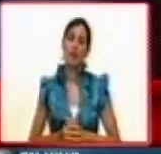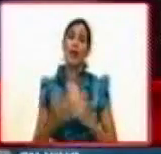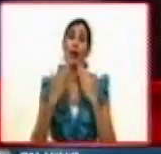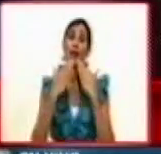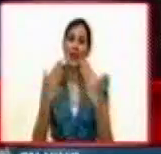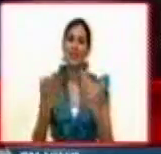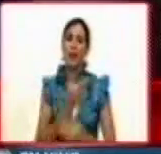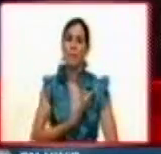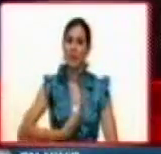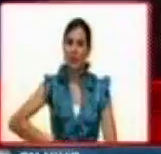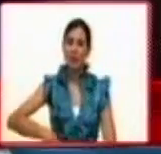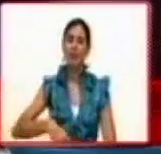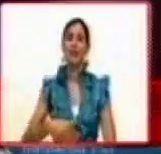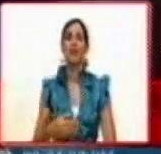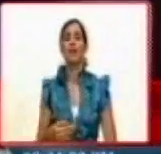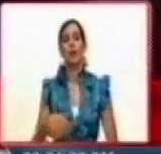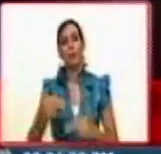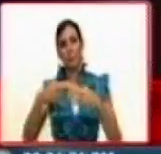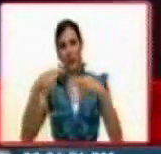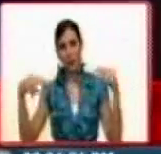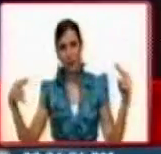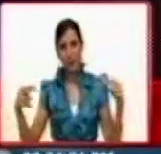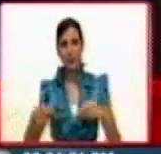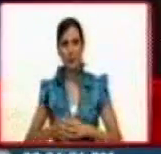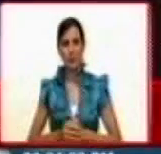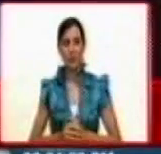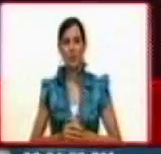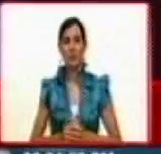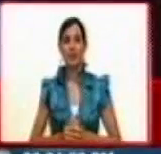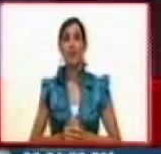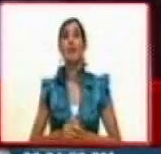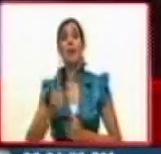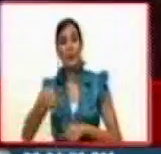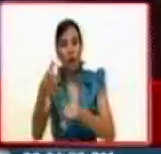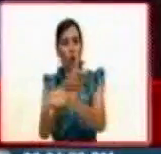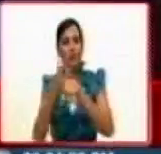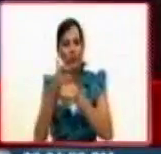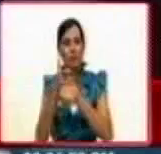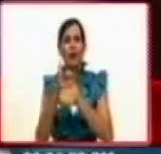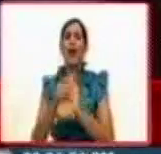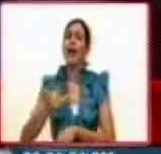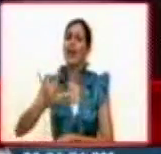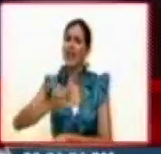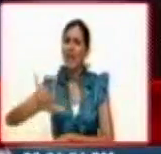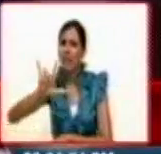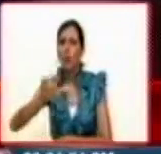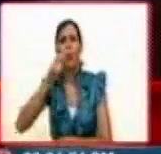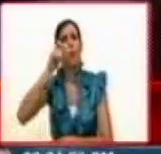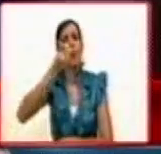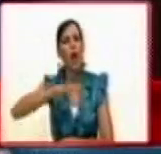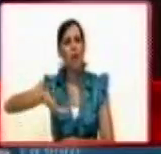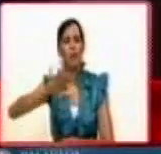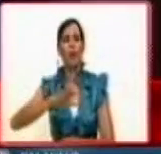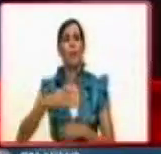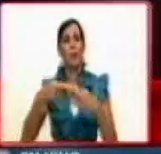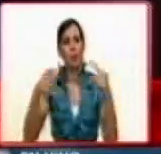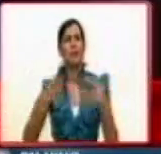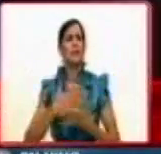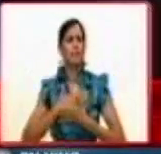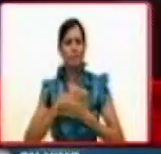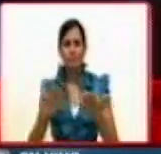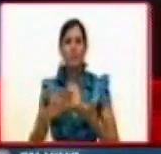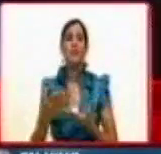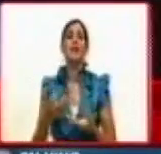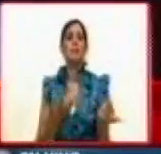Agradezco al presidente de la República de Panamá, a su gobierno y al querido pueblo panameño por su hospitalidad y